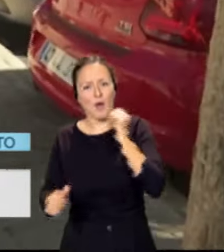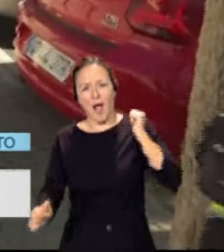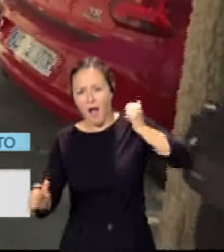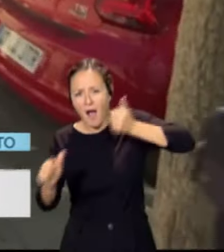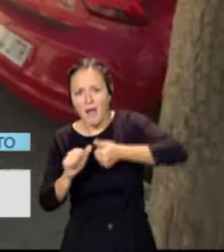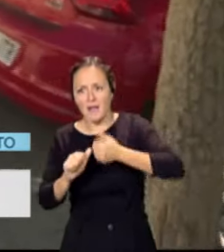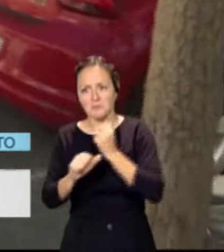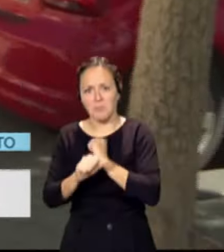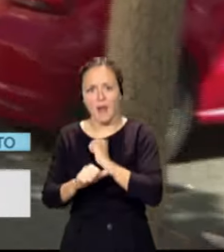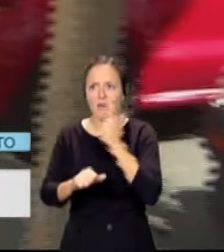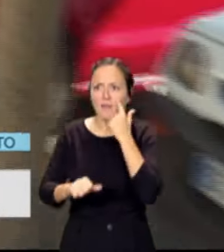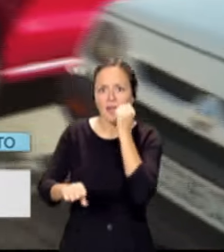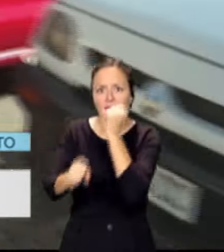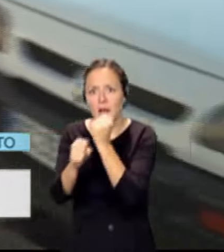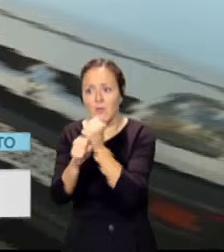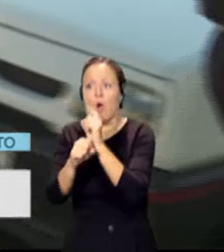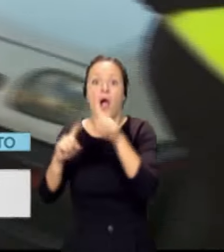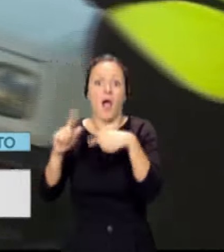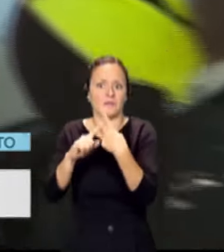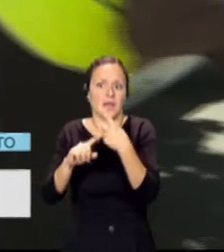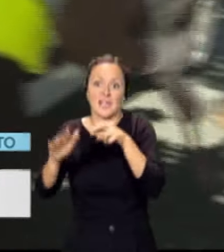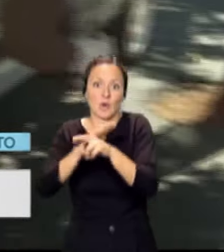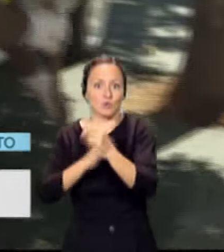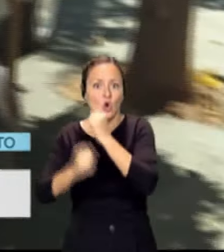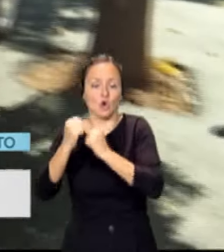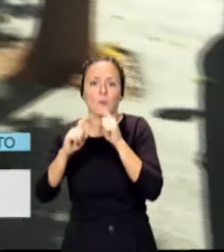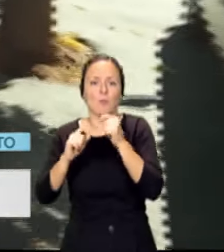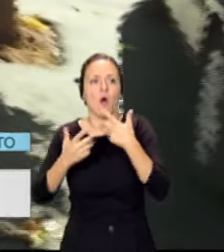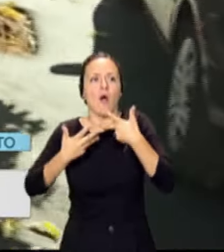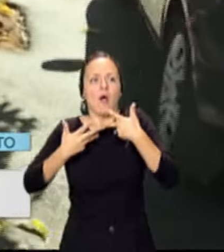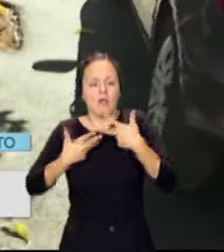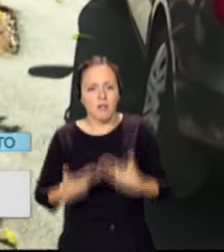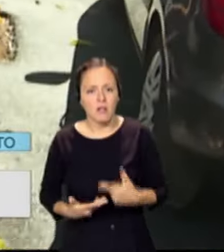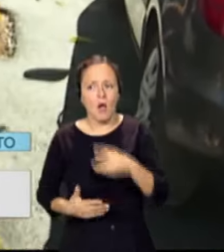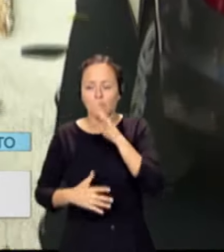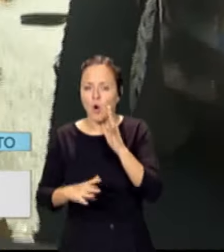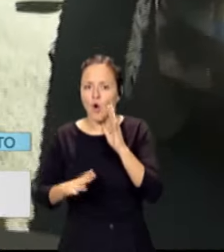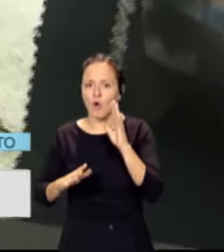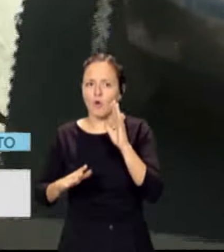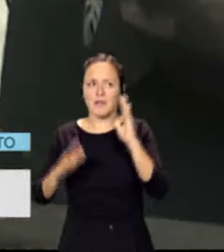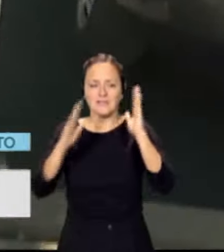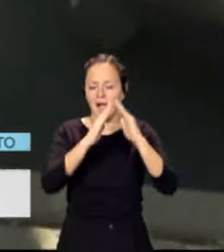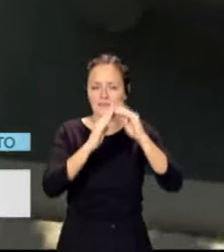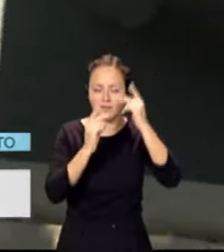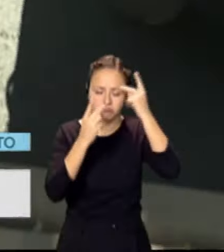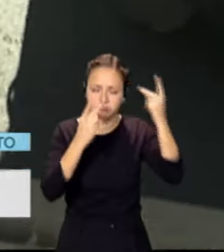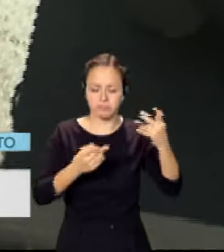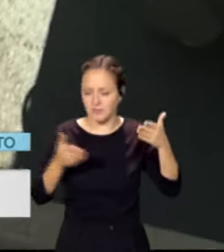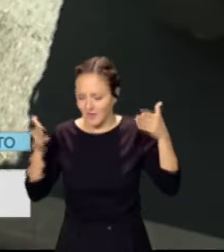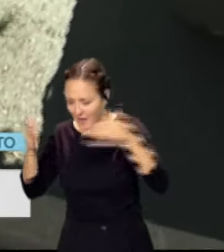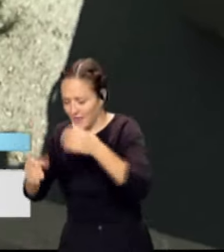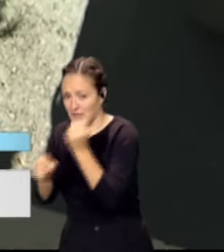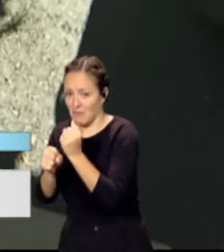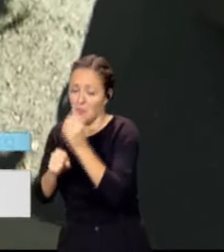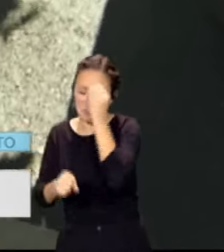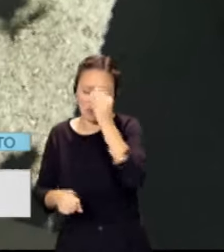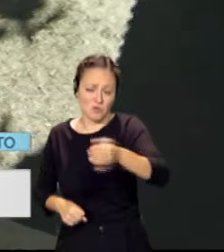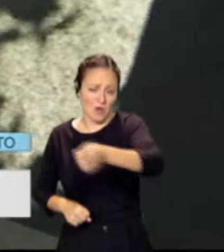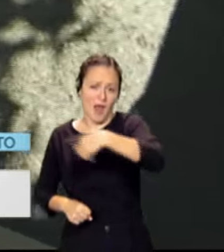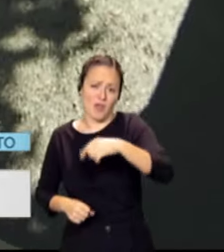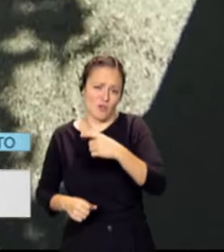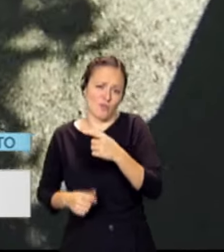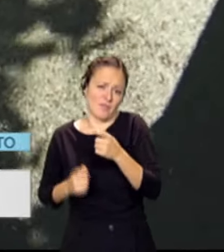económico incluso una un respiro nada más de poder estar desconectada de lo que es la casa pues yo creo que a ellos les viene también muy